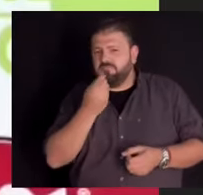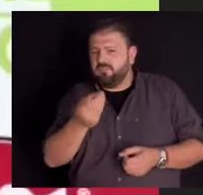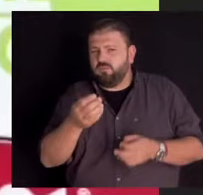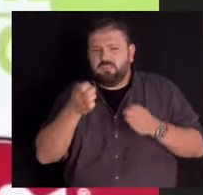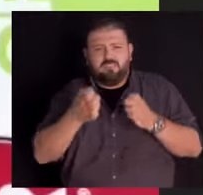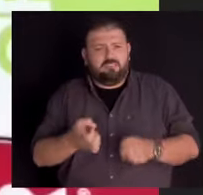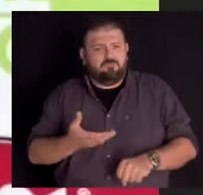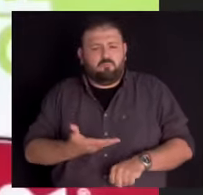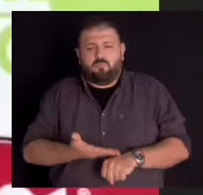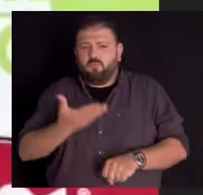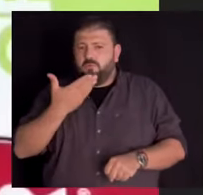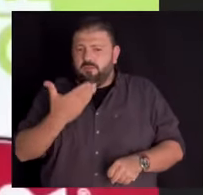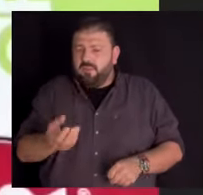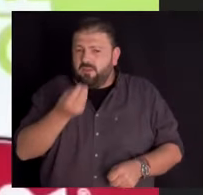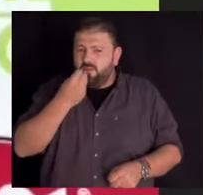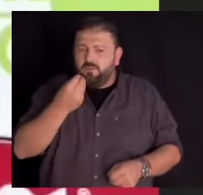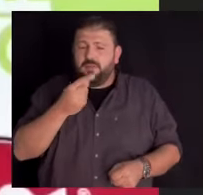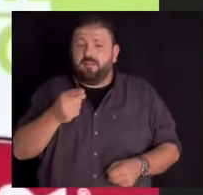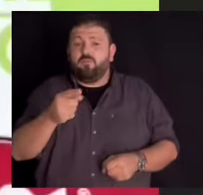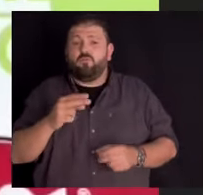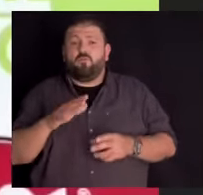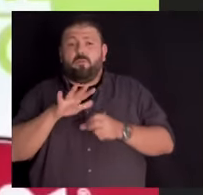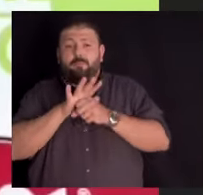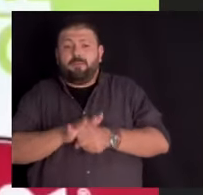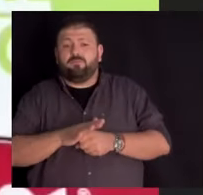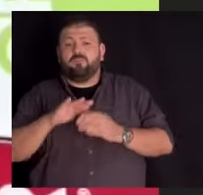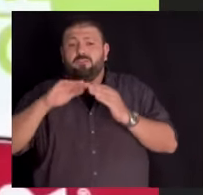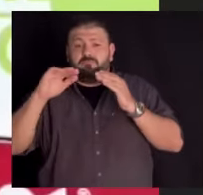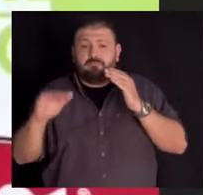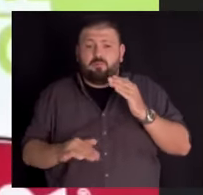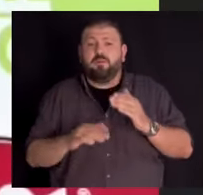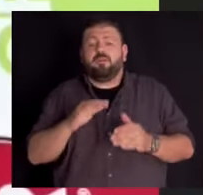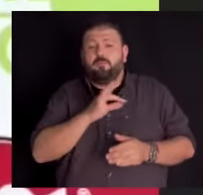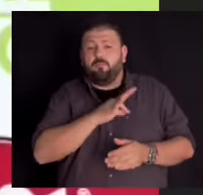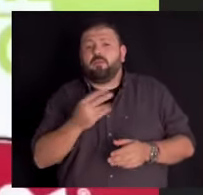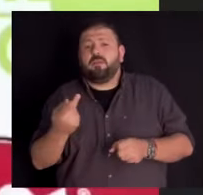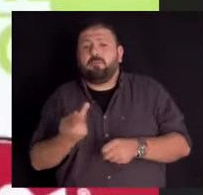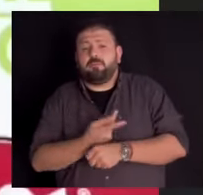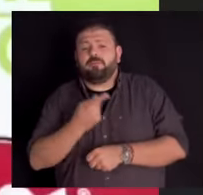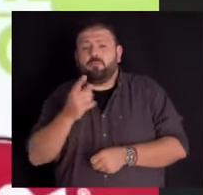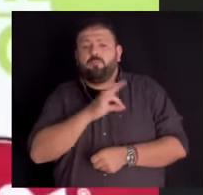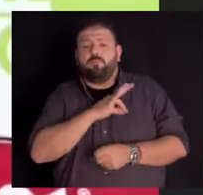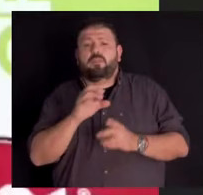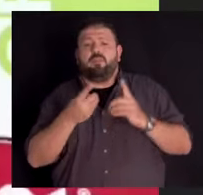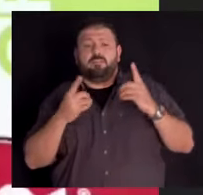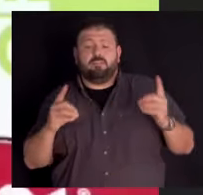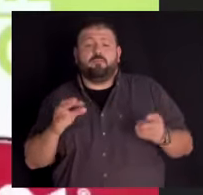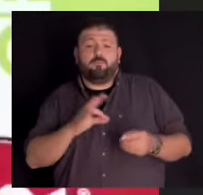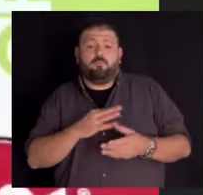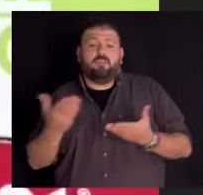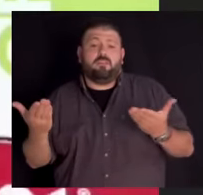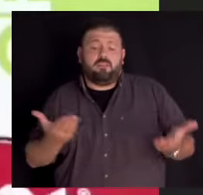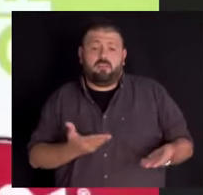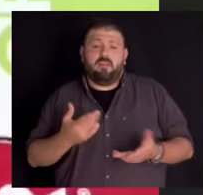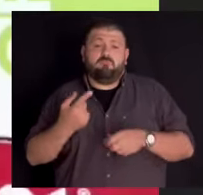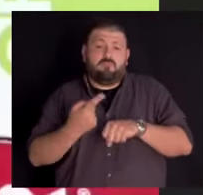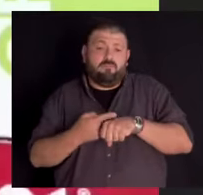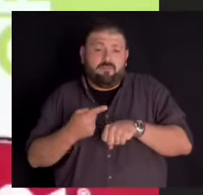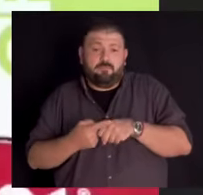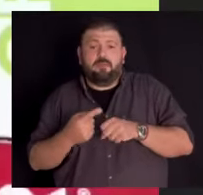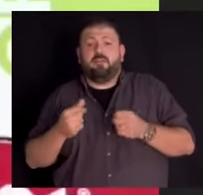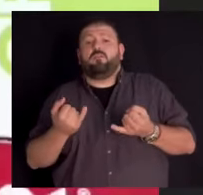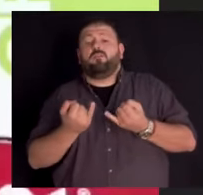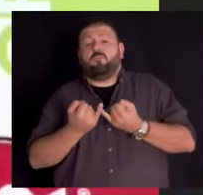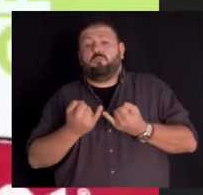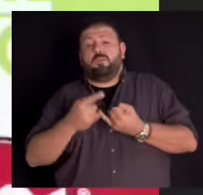de estrés bajo, pues ¿qué va a ocurrir? La posibilidad, la probabilidad de que desarrolles alguna enfermedad crónico-degenerativa como